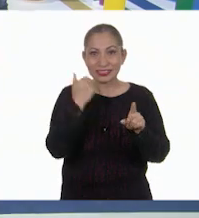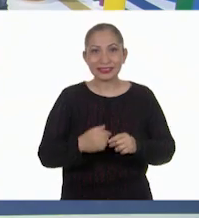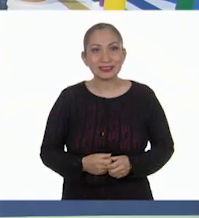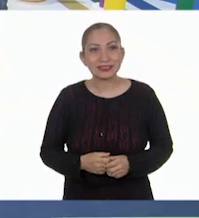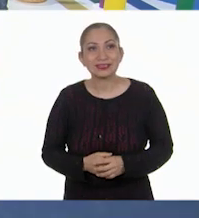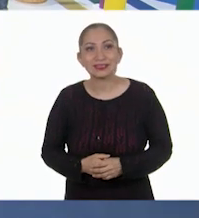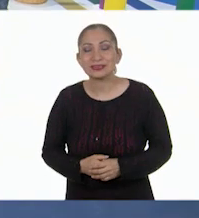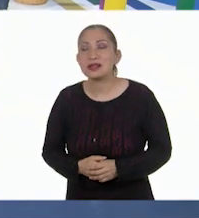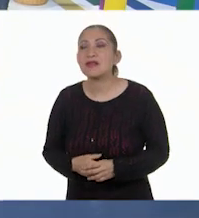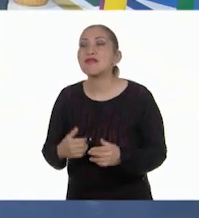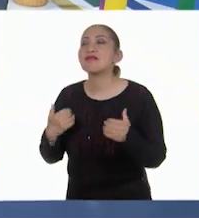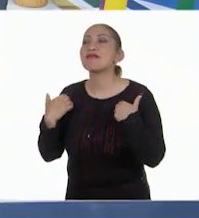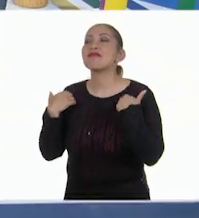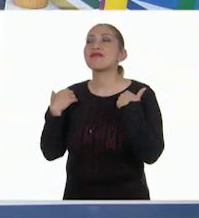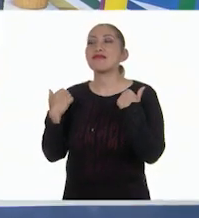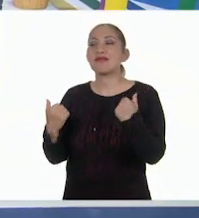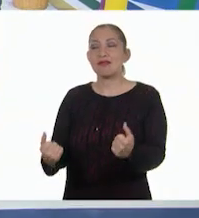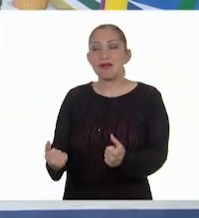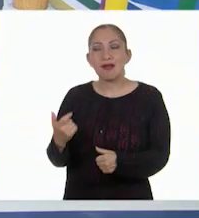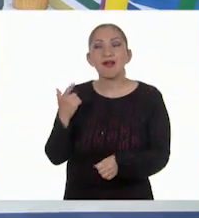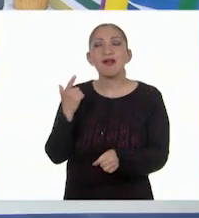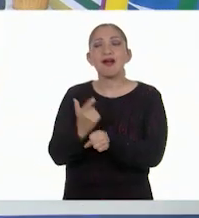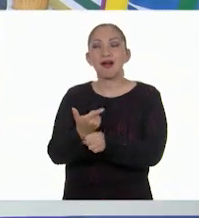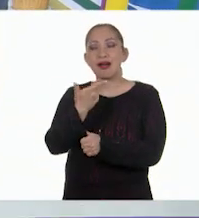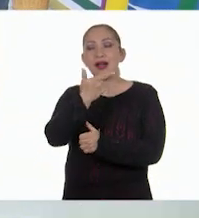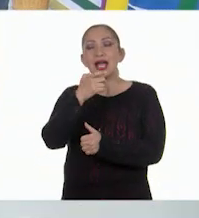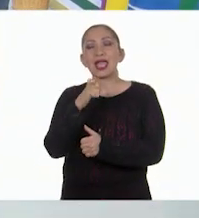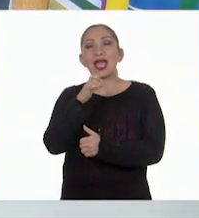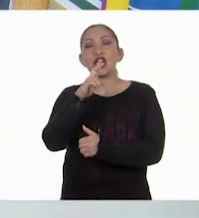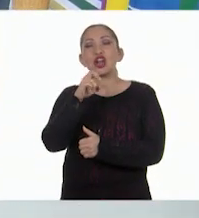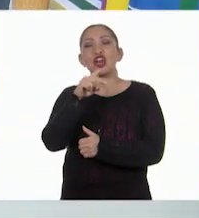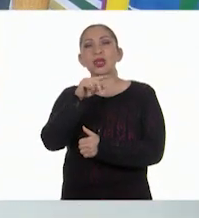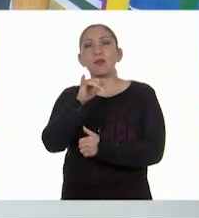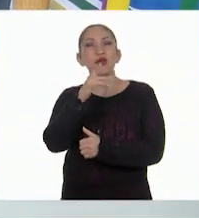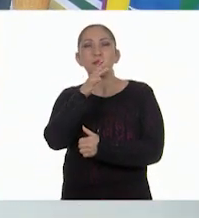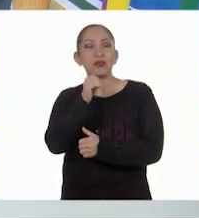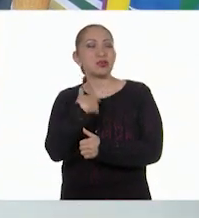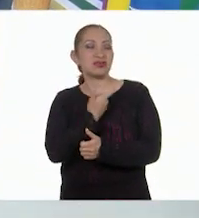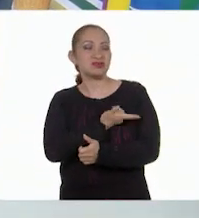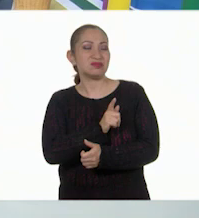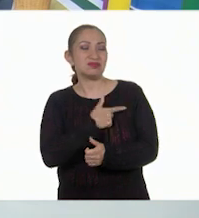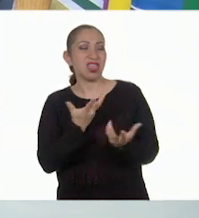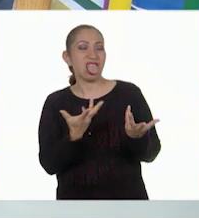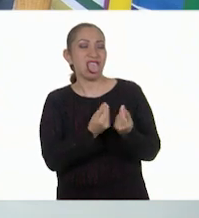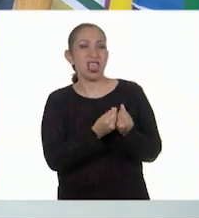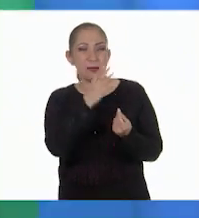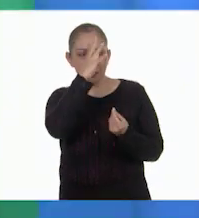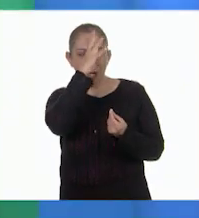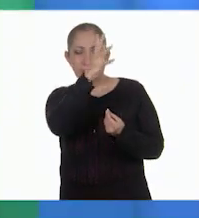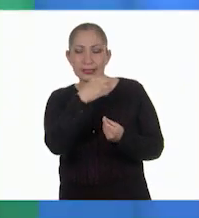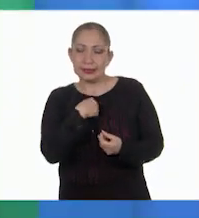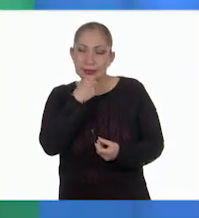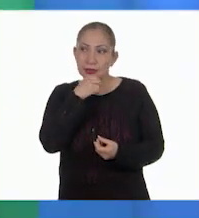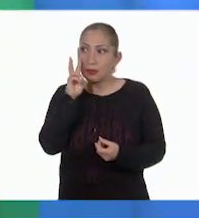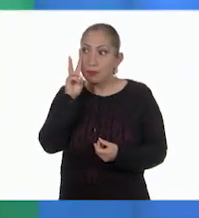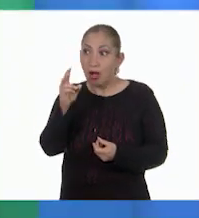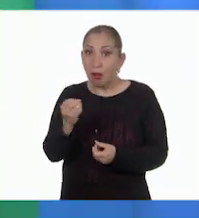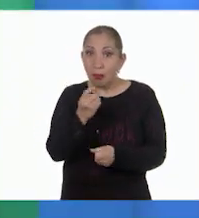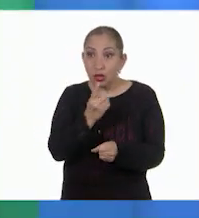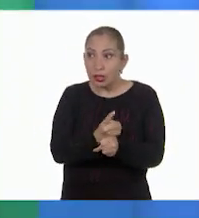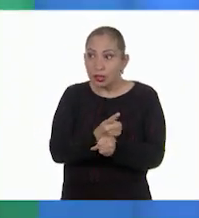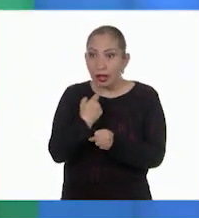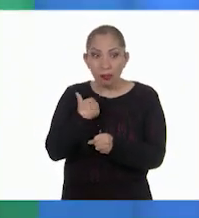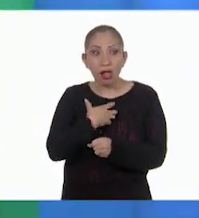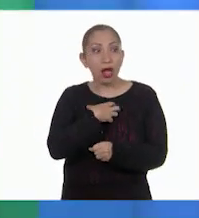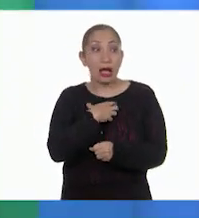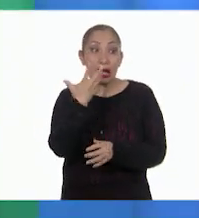¡Ah, ahora comprendo! Como Jerónimo nunca se logró integrar con los mayas, en cuanto vio una oportunidad